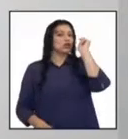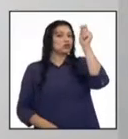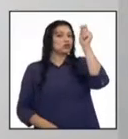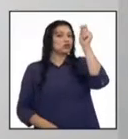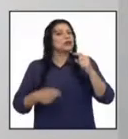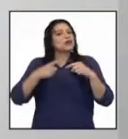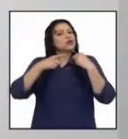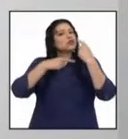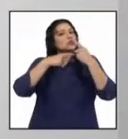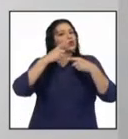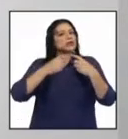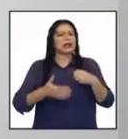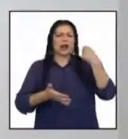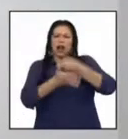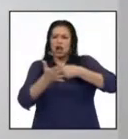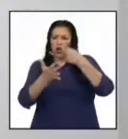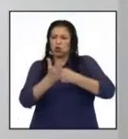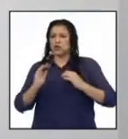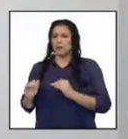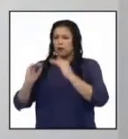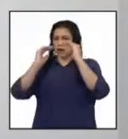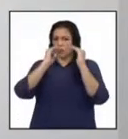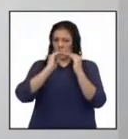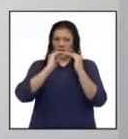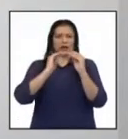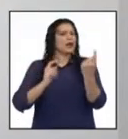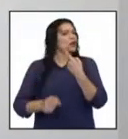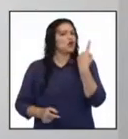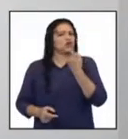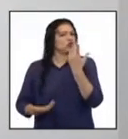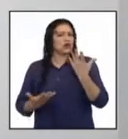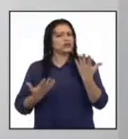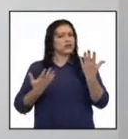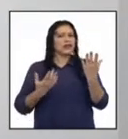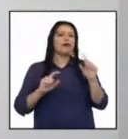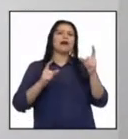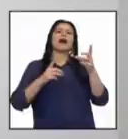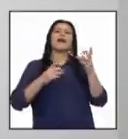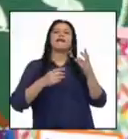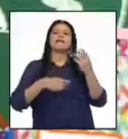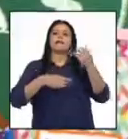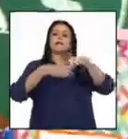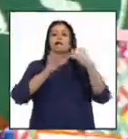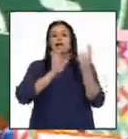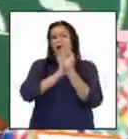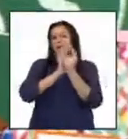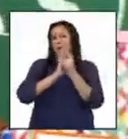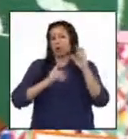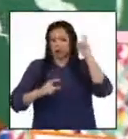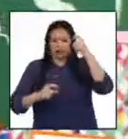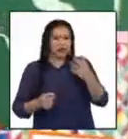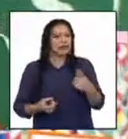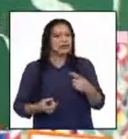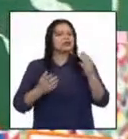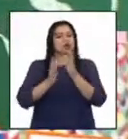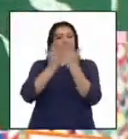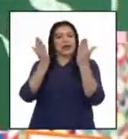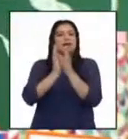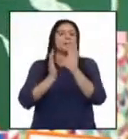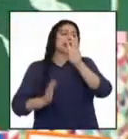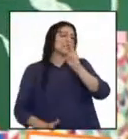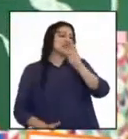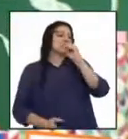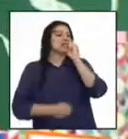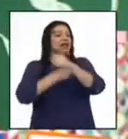dan cuenta que las batallas por la igualdad no solo se daban en el ámbito legislativo. Según el libro 60 años del voto de